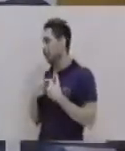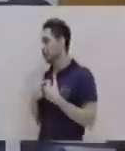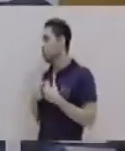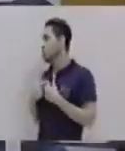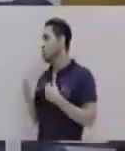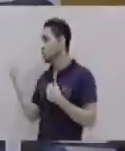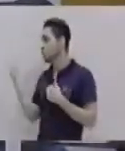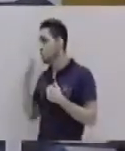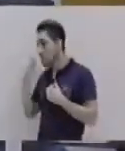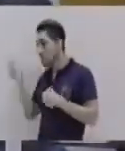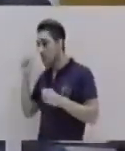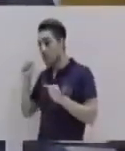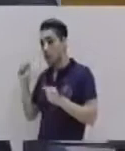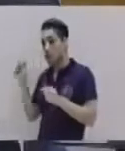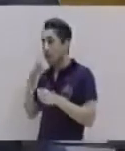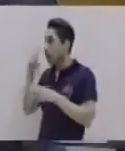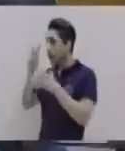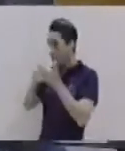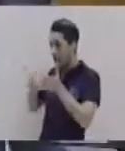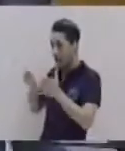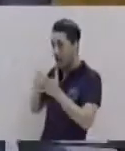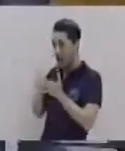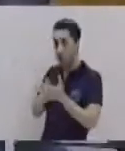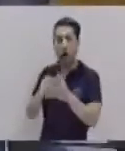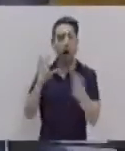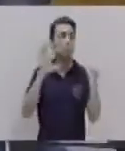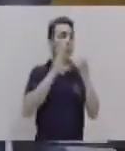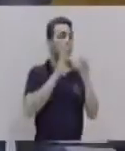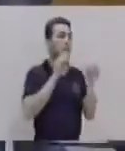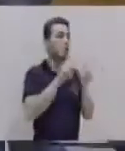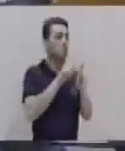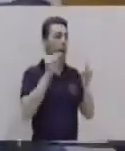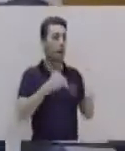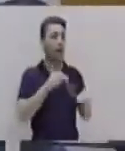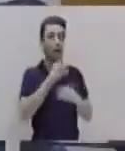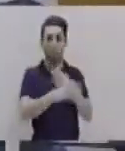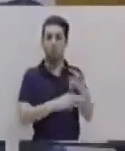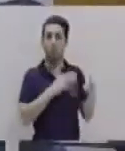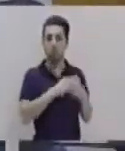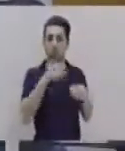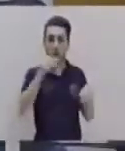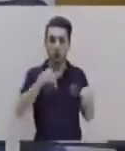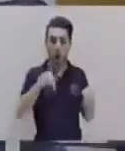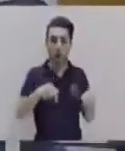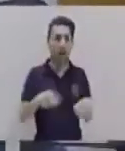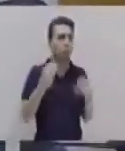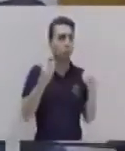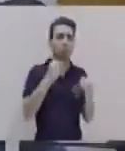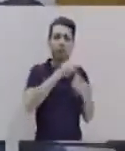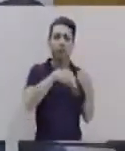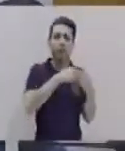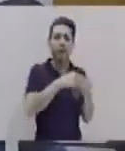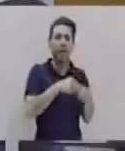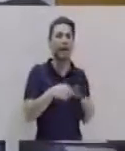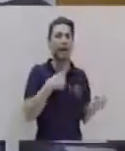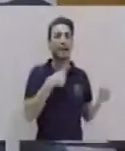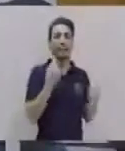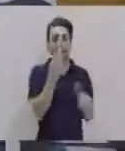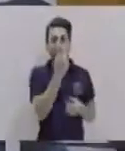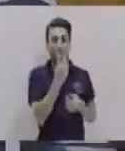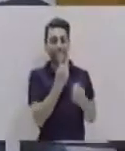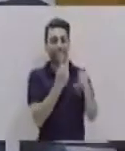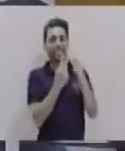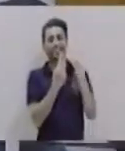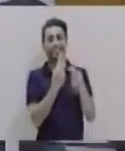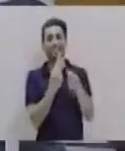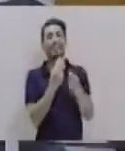esta lectura con la realidad, Con la realidad. con el mundo actual. Todavía conocemos familias que a veces, aunque las dos personas se quieran,